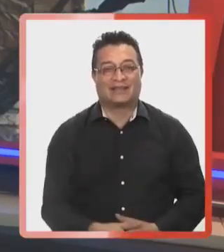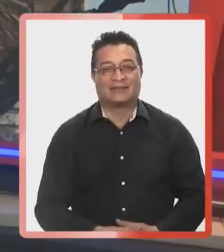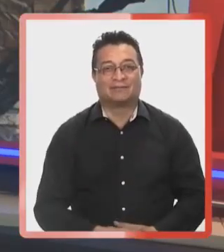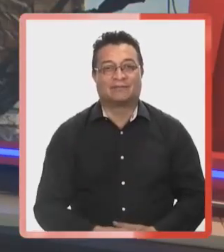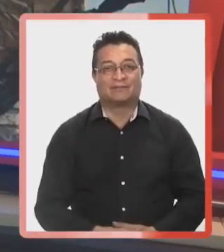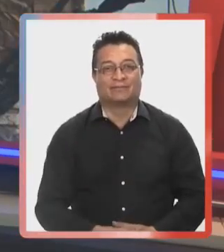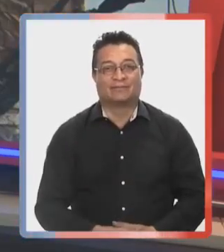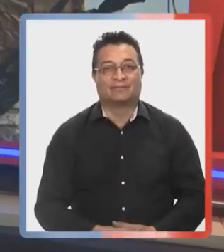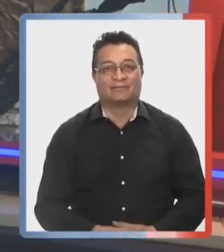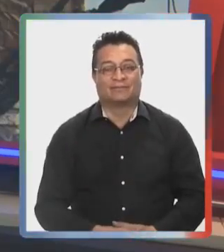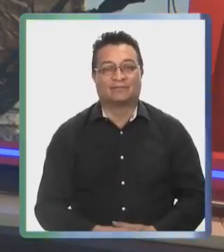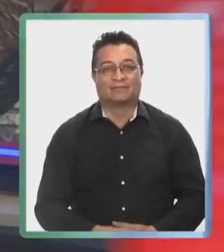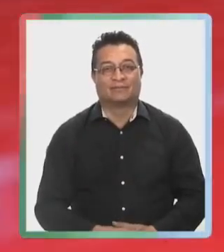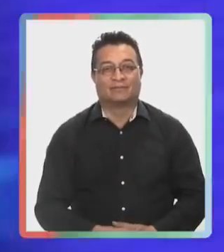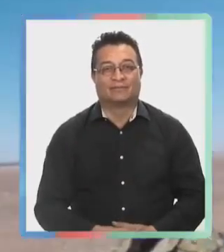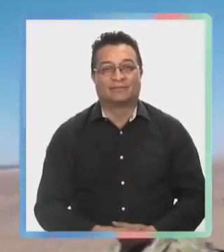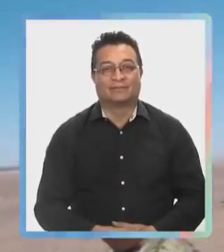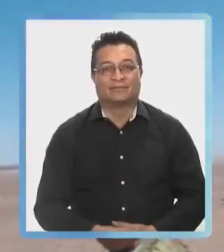Noticias.